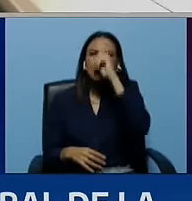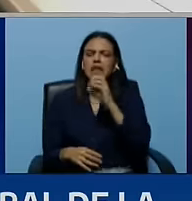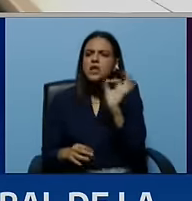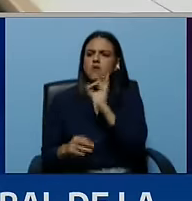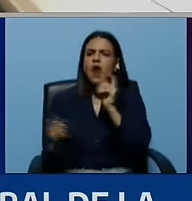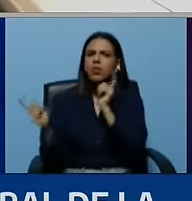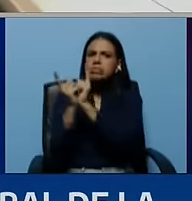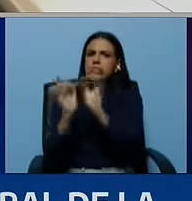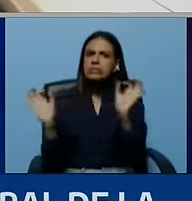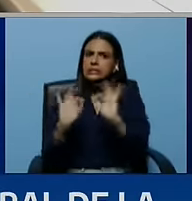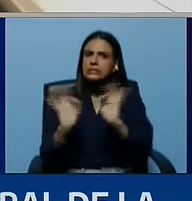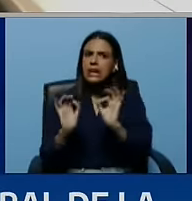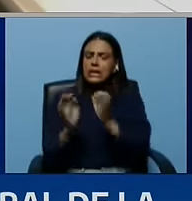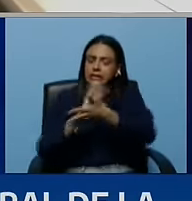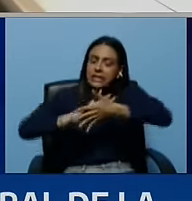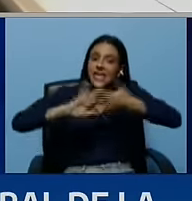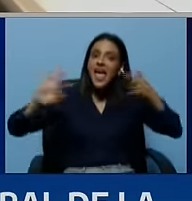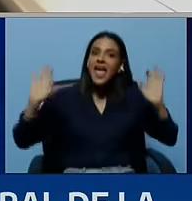¿Ah?